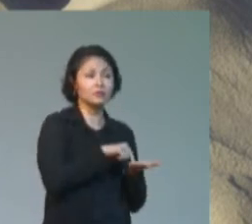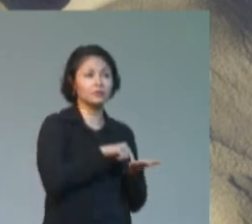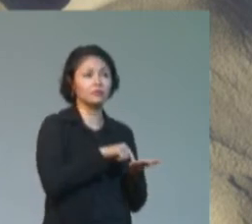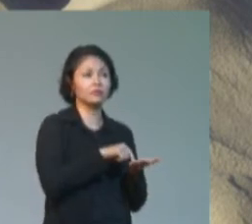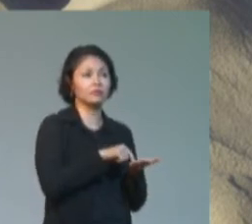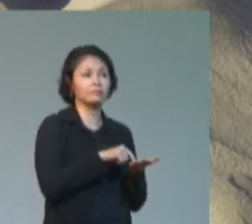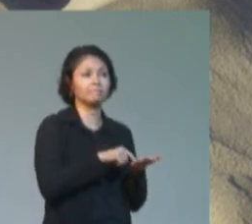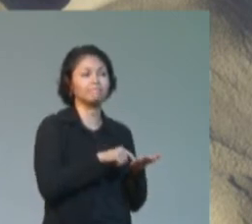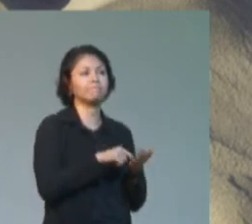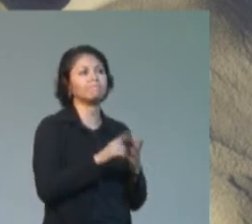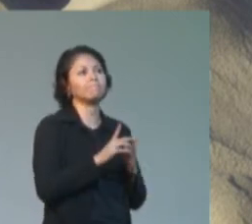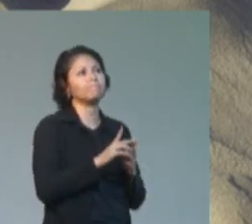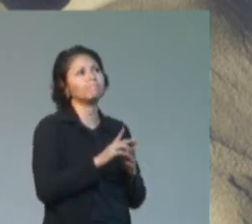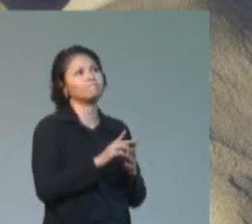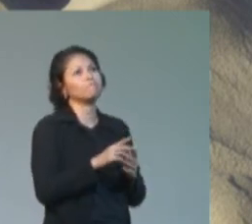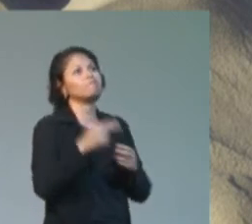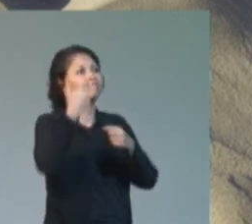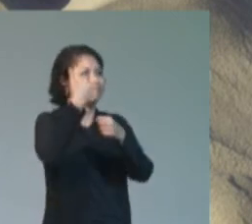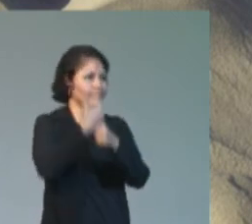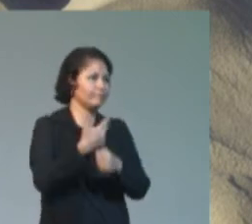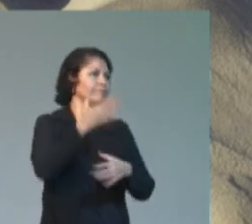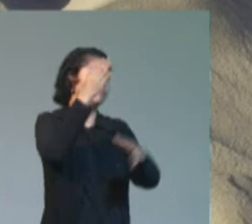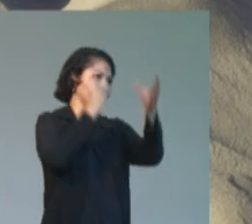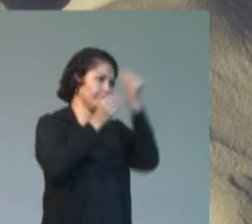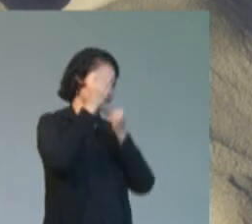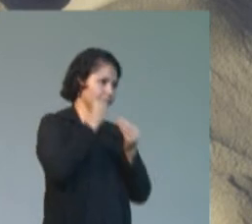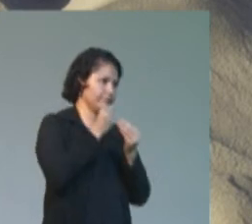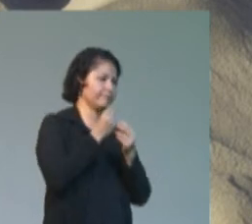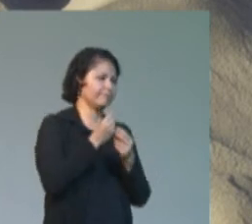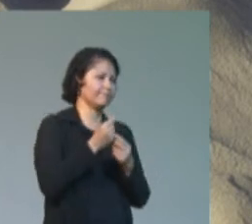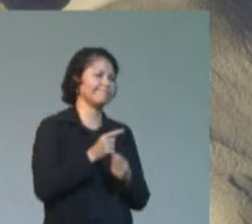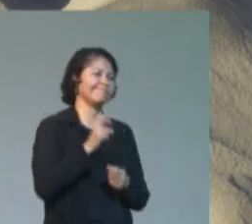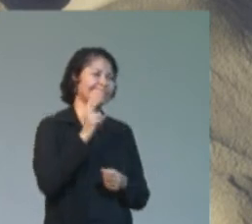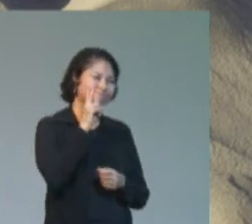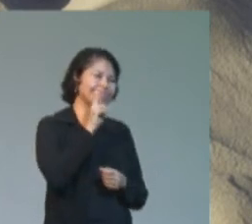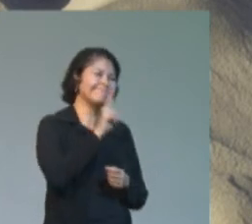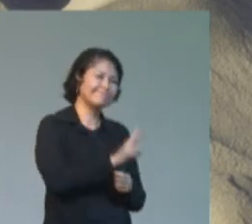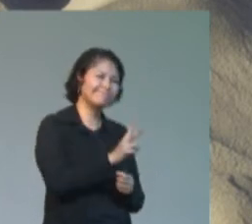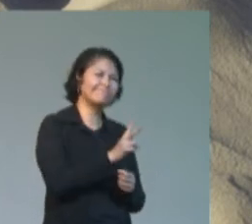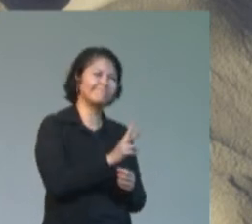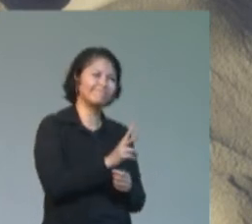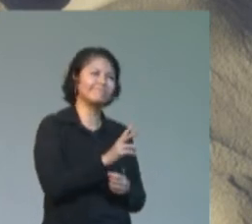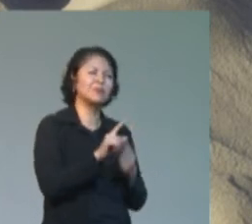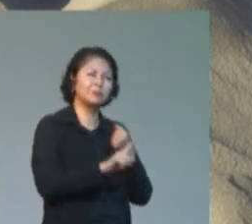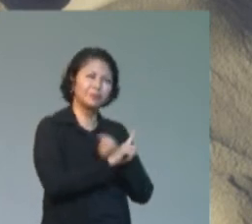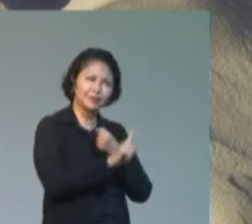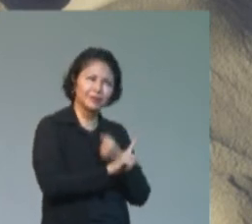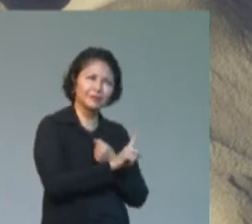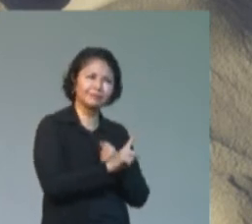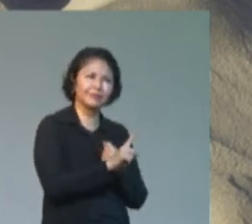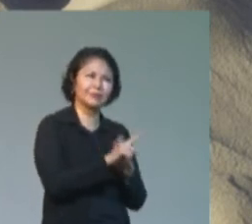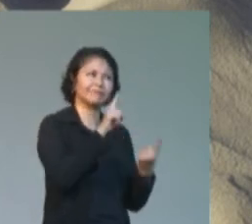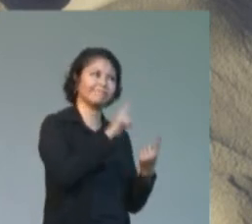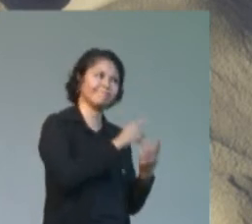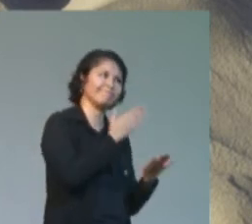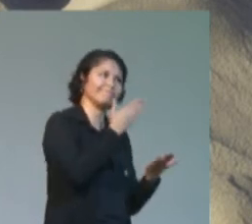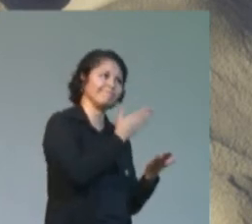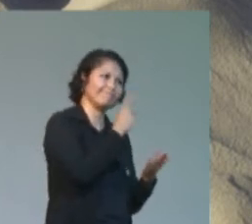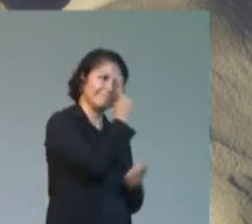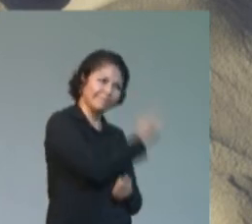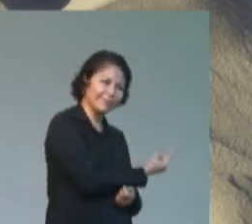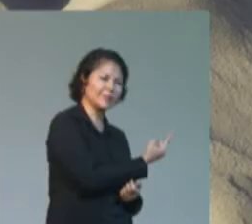hablar del elearning nos encontramos con una gran situación y es que por una parte tenemos muchas ventajas